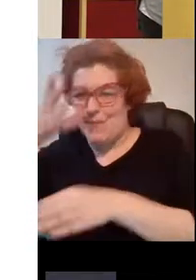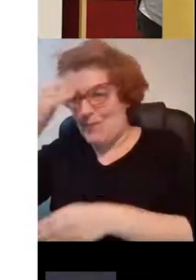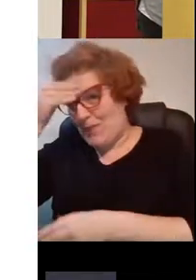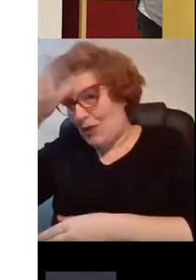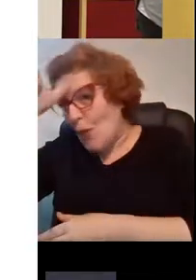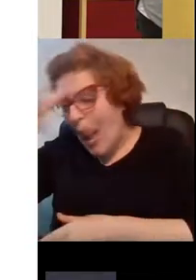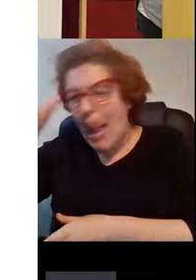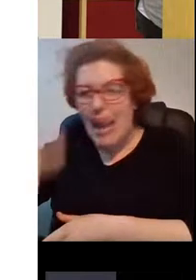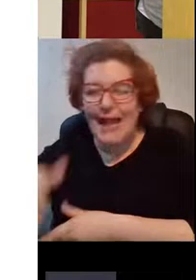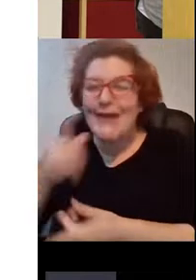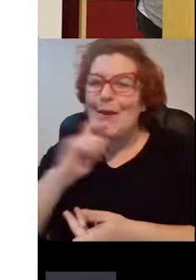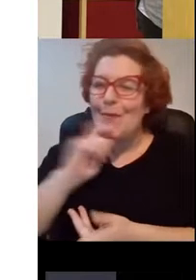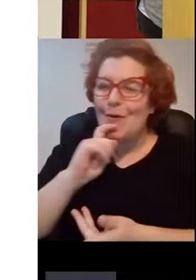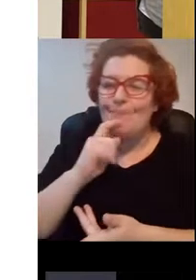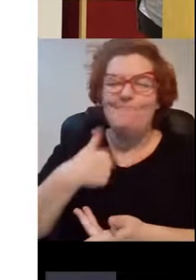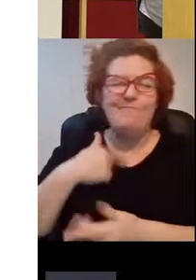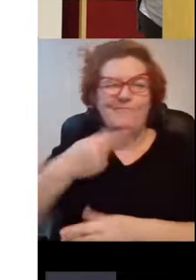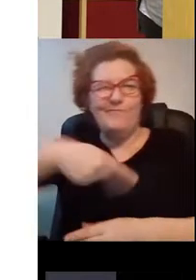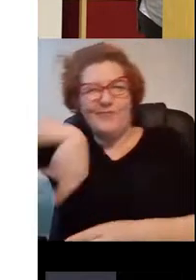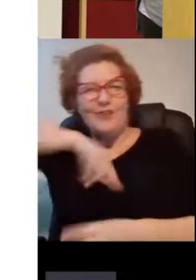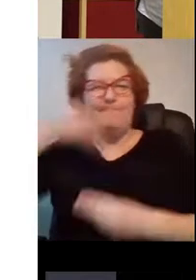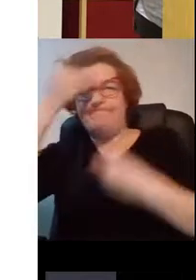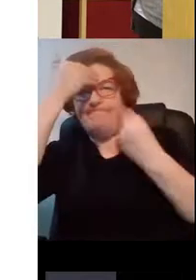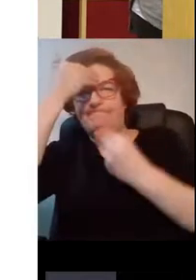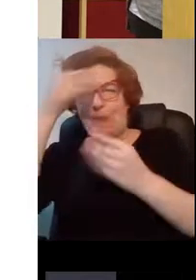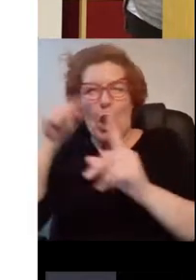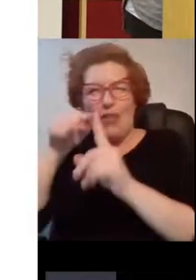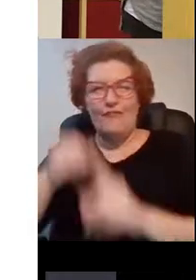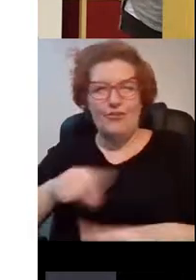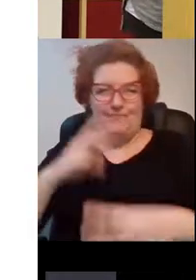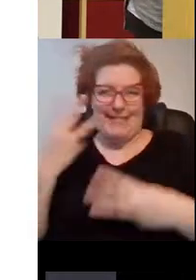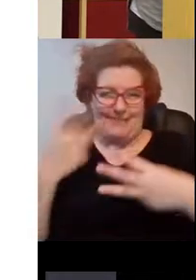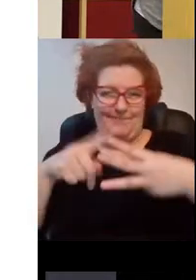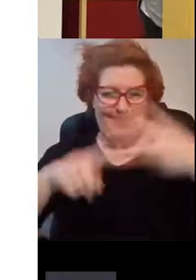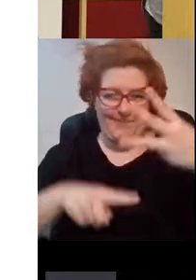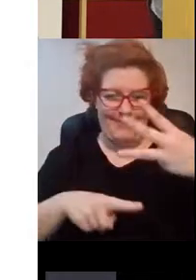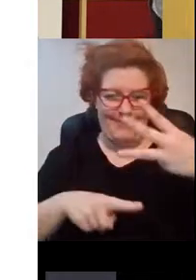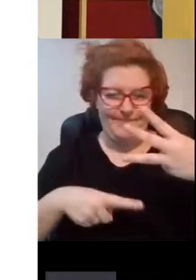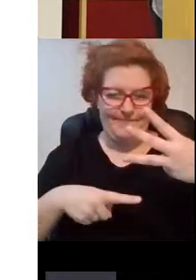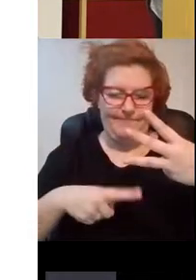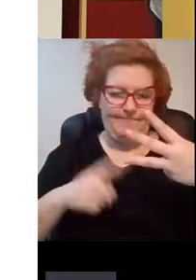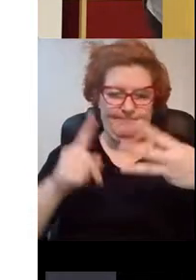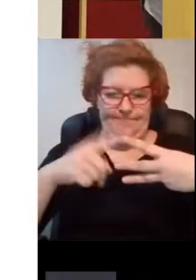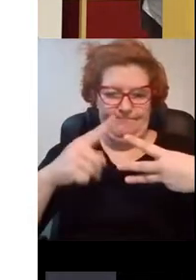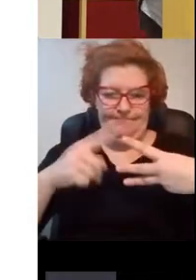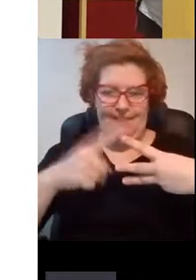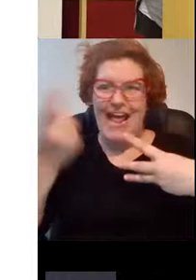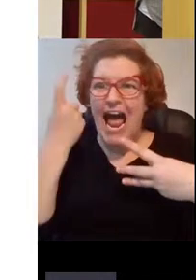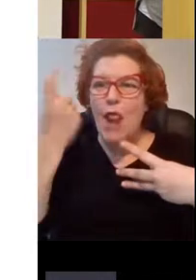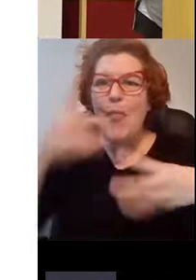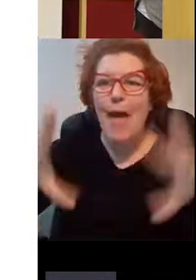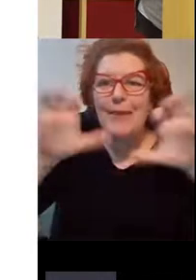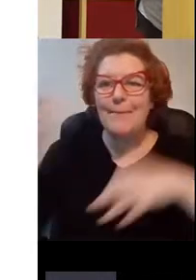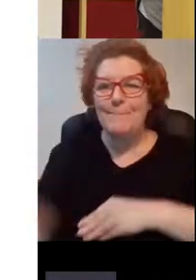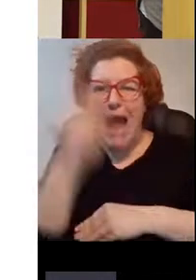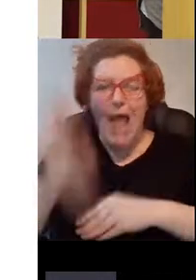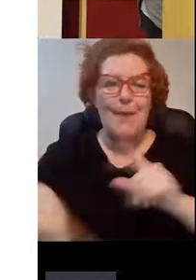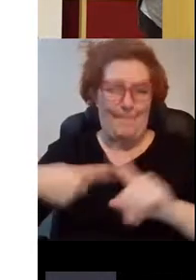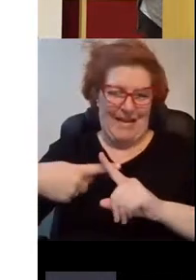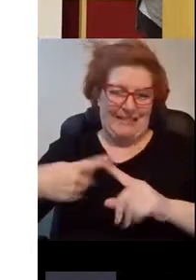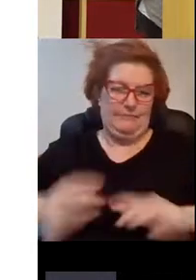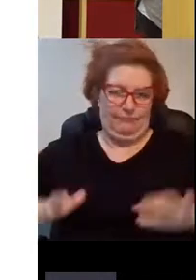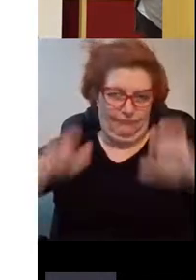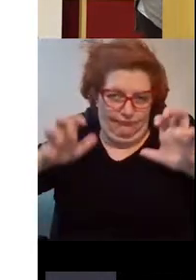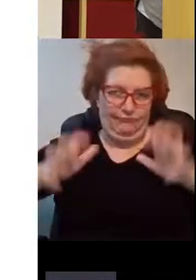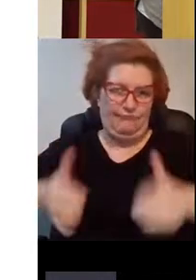inicio. Con tres objetivos fundamentales: que los estudiantes, por supuesto, aprendieran más y mejor, que se involucraran